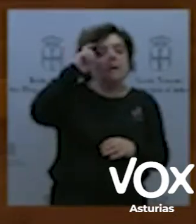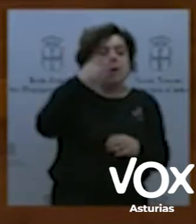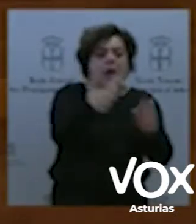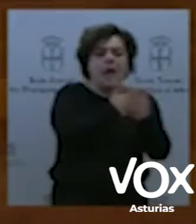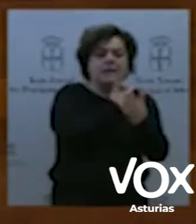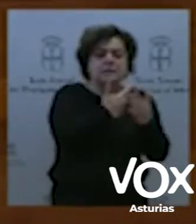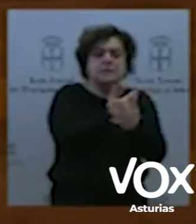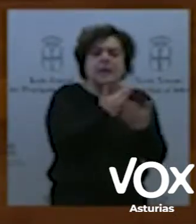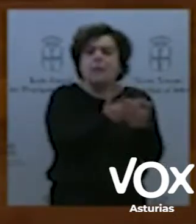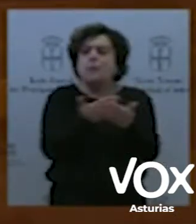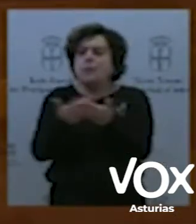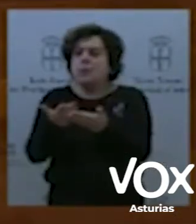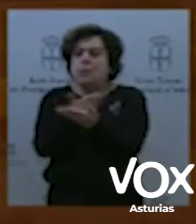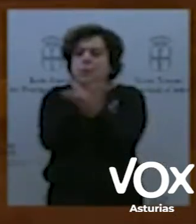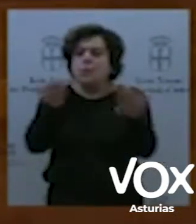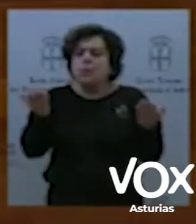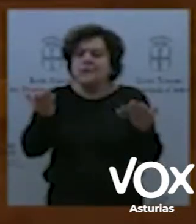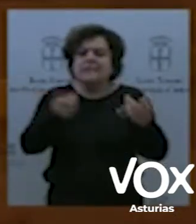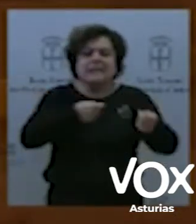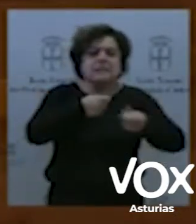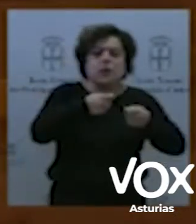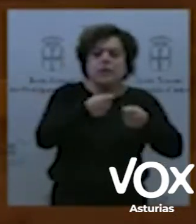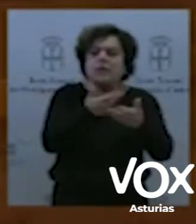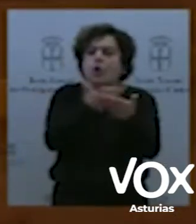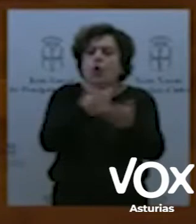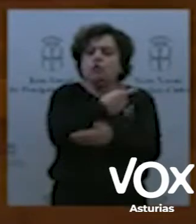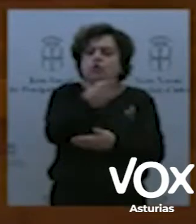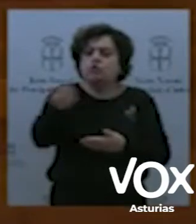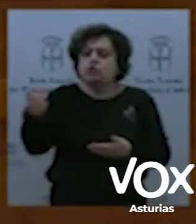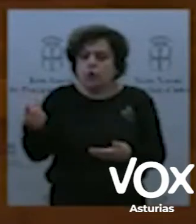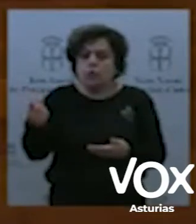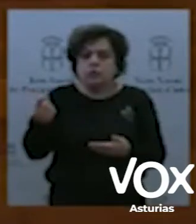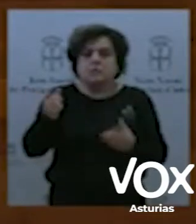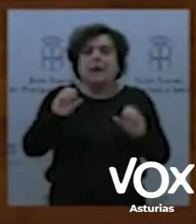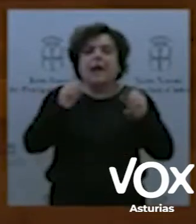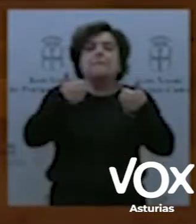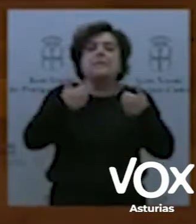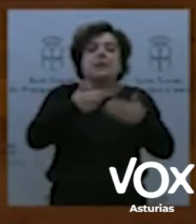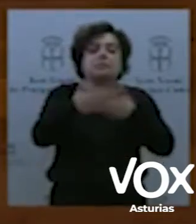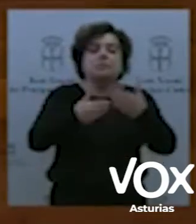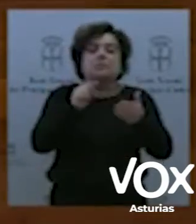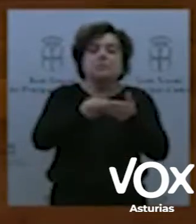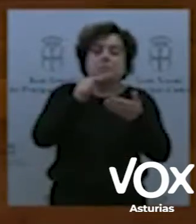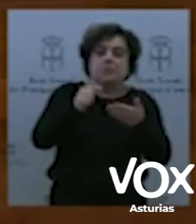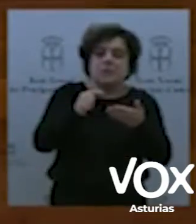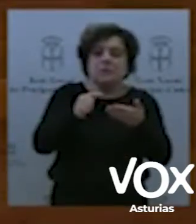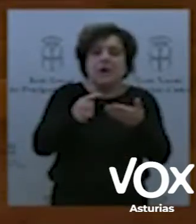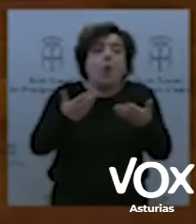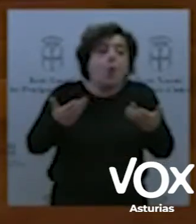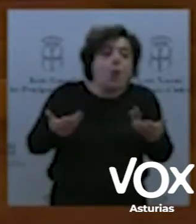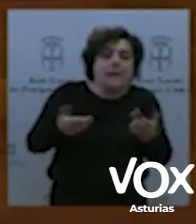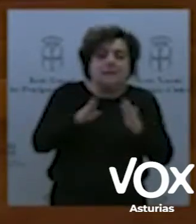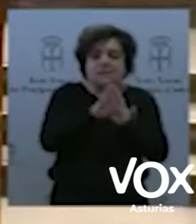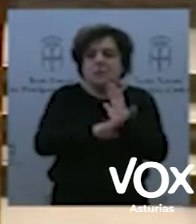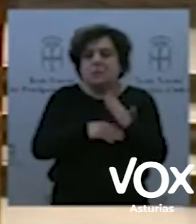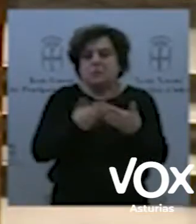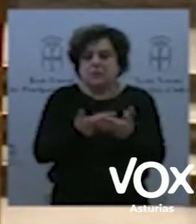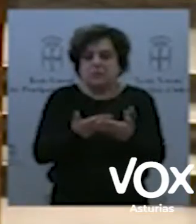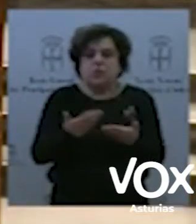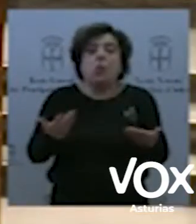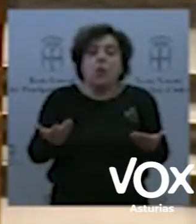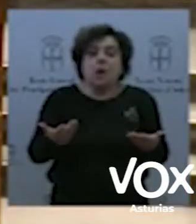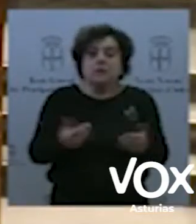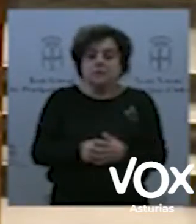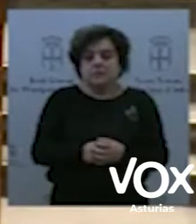para ponerlas en marcha de manera inmediata y de manera eficaz. Pero tenemos que citar de nuevo al presidente. El